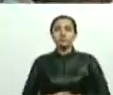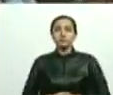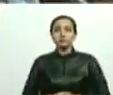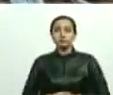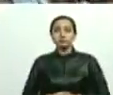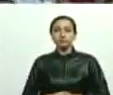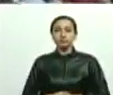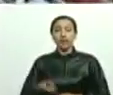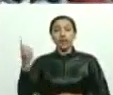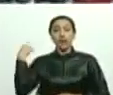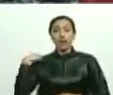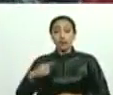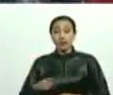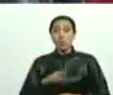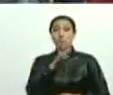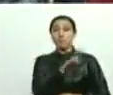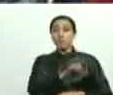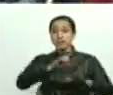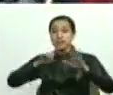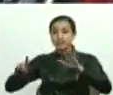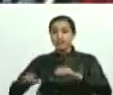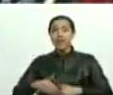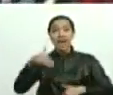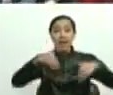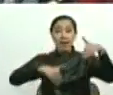Hemos tenido 26 elecciones.